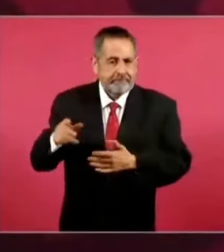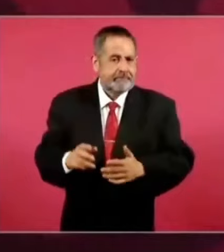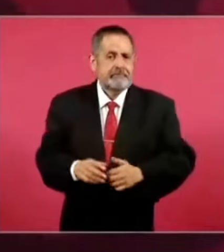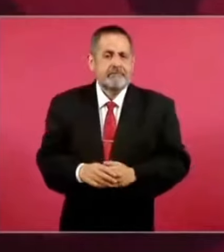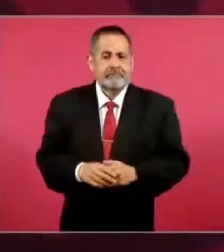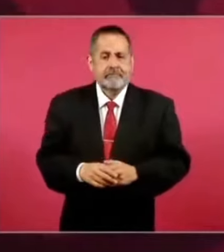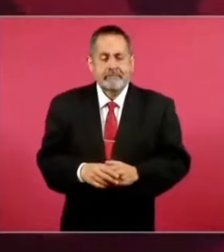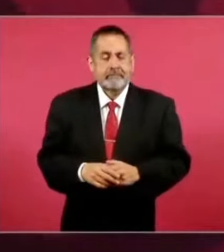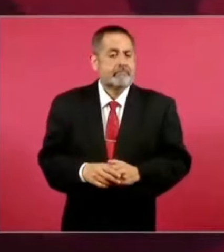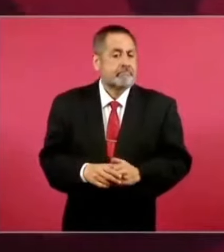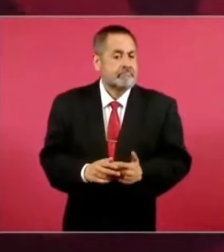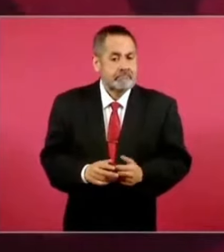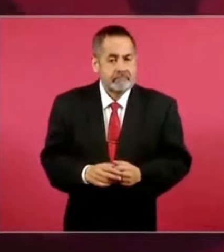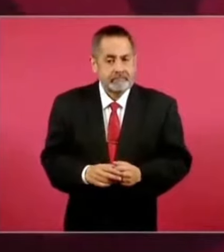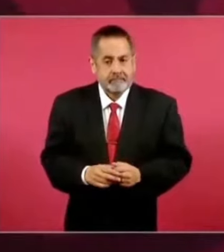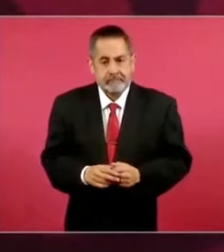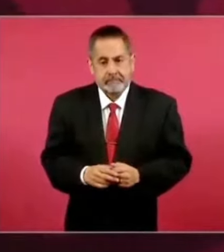Hemos